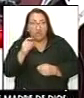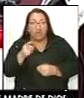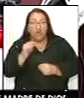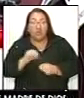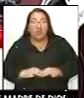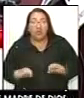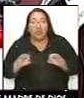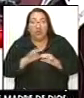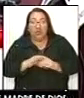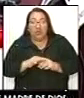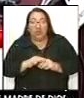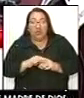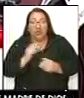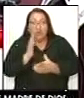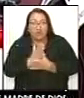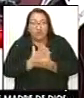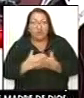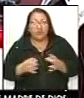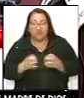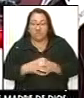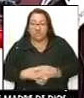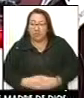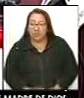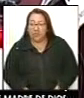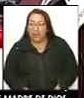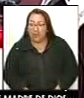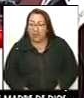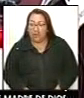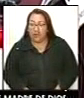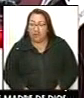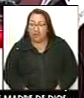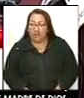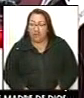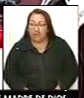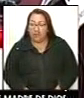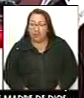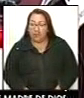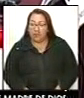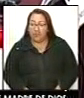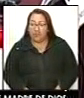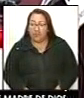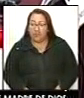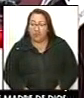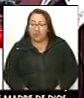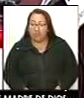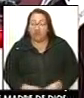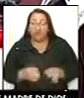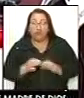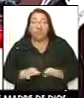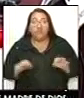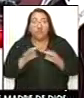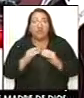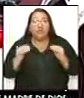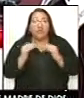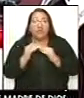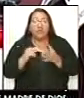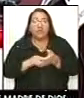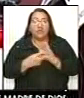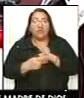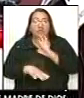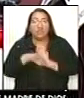es importante la proporcionalidad, así como es importante el pluralismo, también erijamos